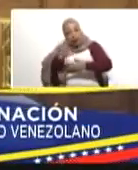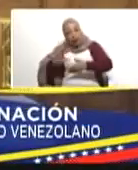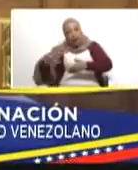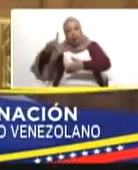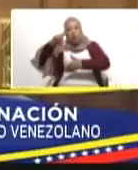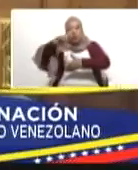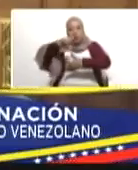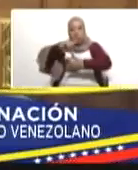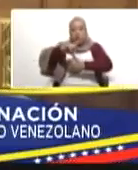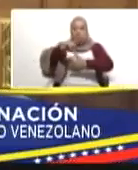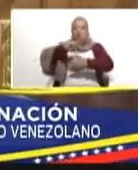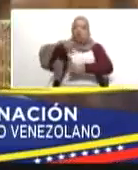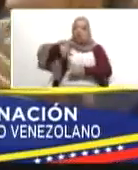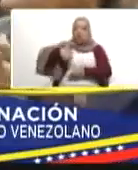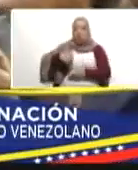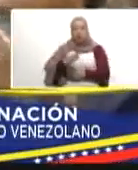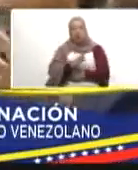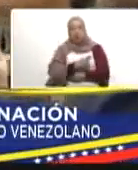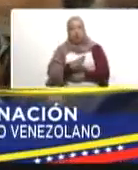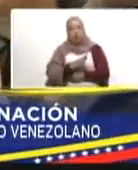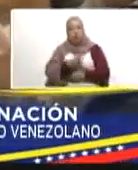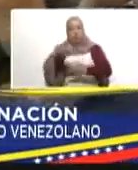Atlántico nuestro